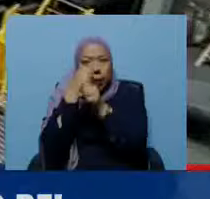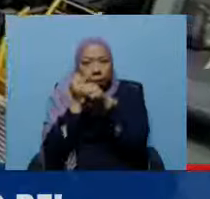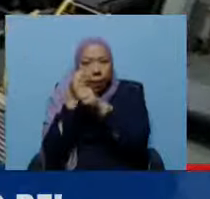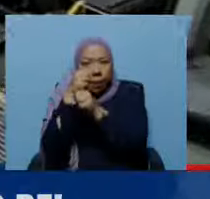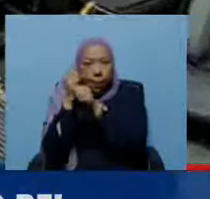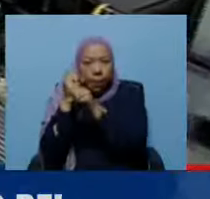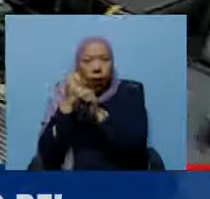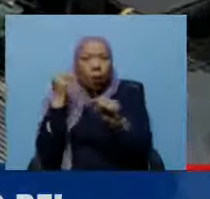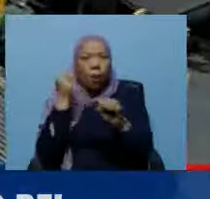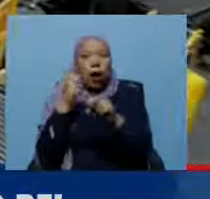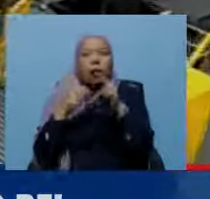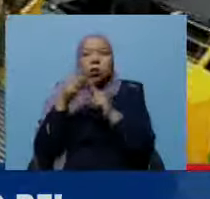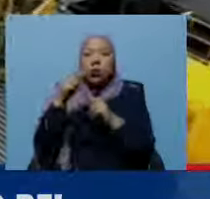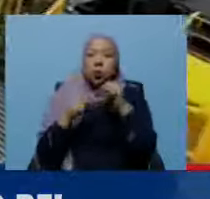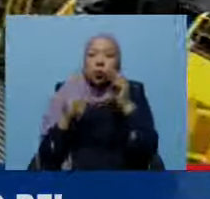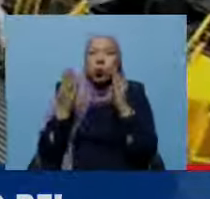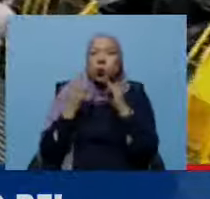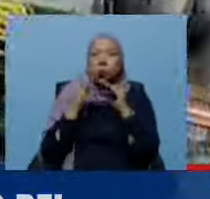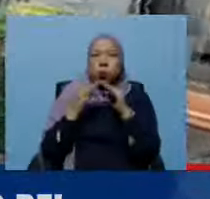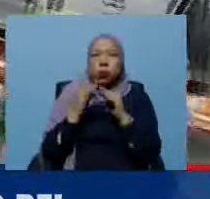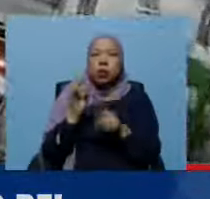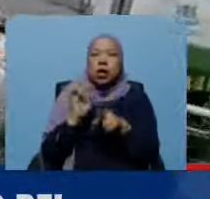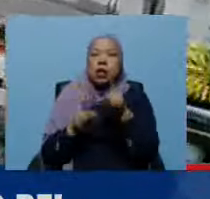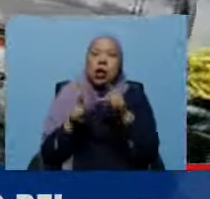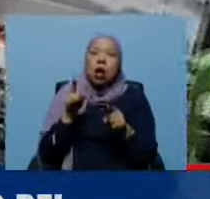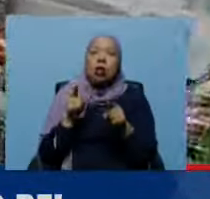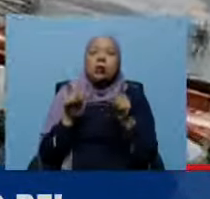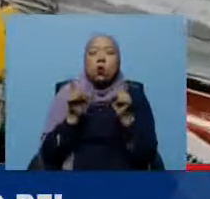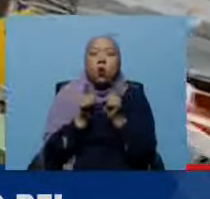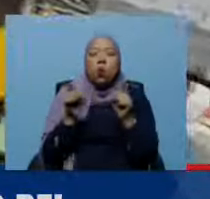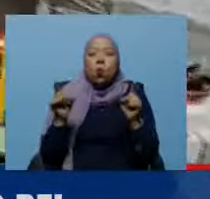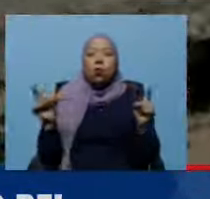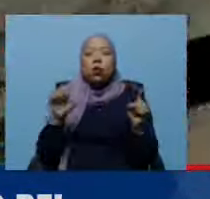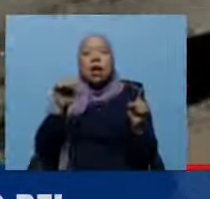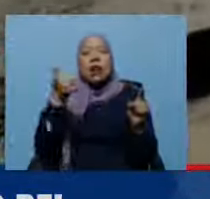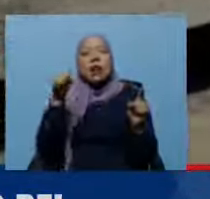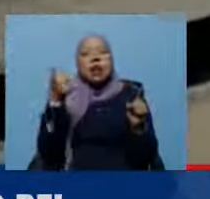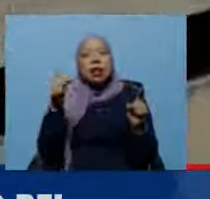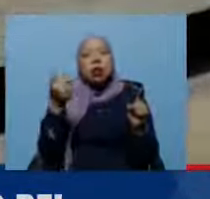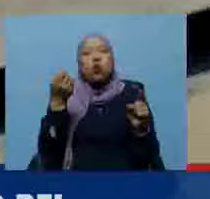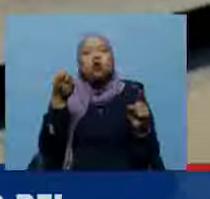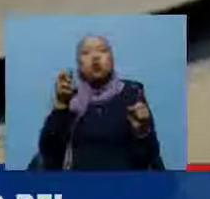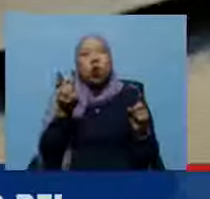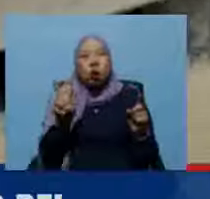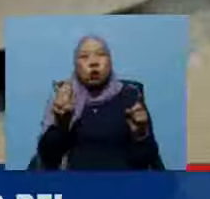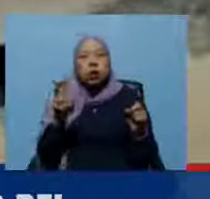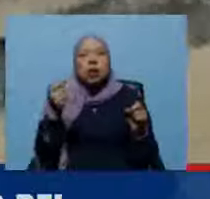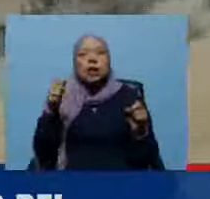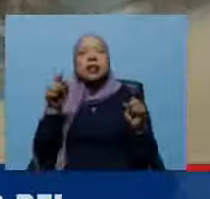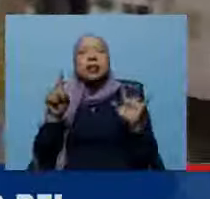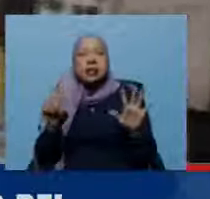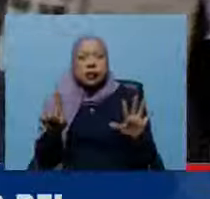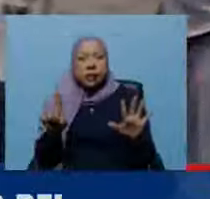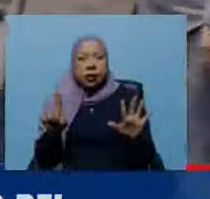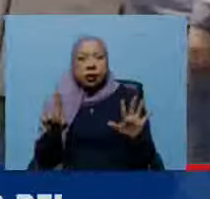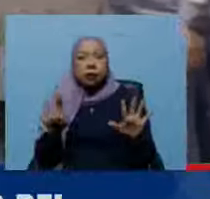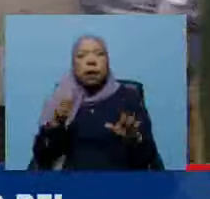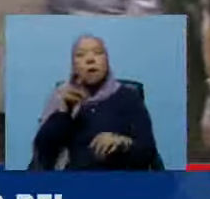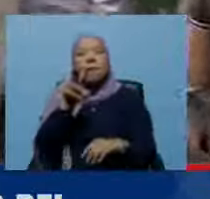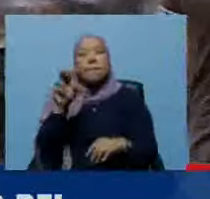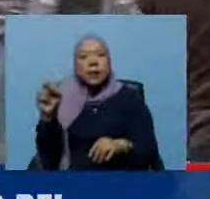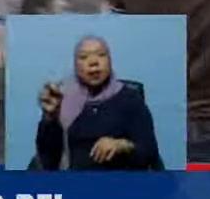estriada se hace en varias medidas: 10 milímetros, 12 milímetros, 16,